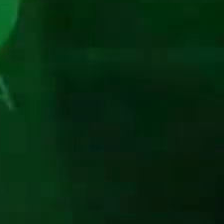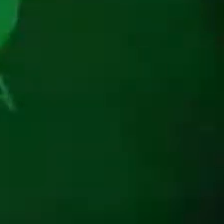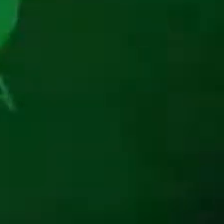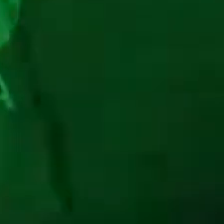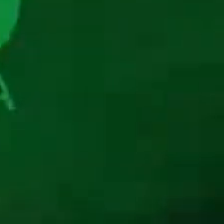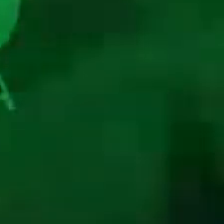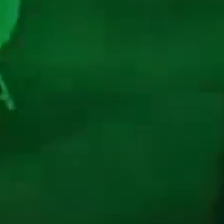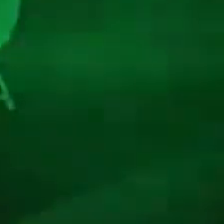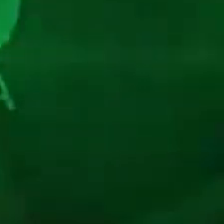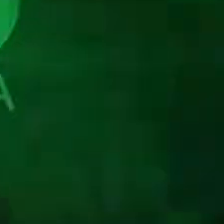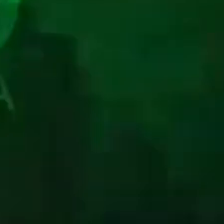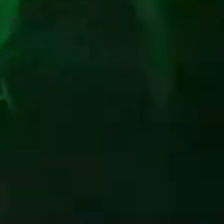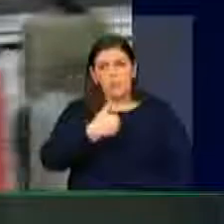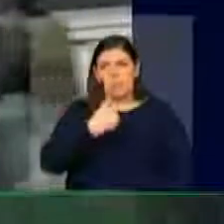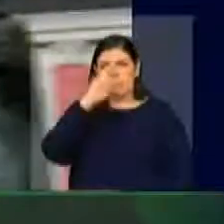Abdala.